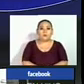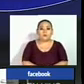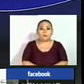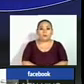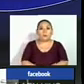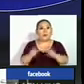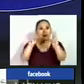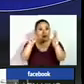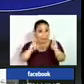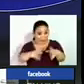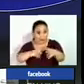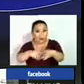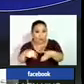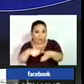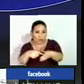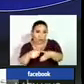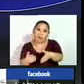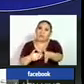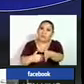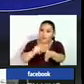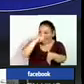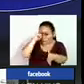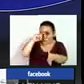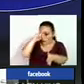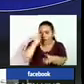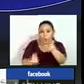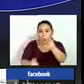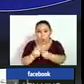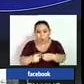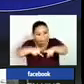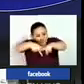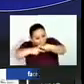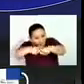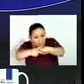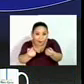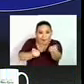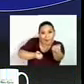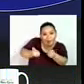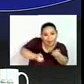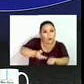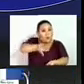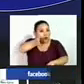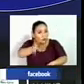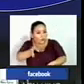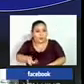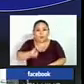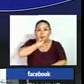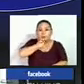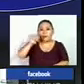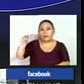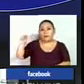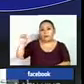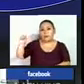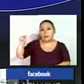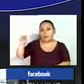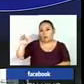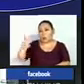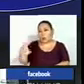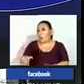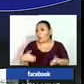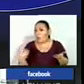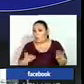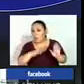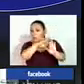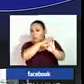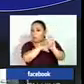Otro de los negocios que ya comenzó a trabajar es el de los talleres de mecánica automotriz. Néstor Hernández nos cuenta cuáles son las medidas que se